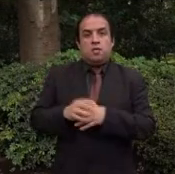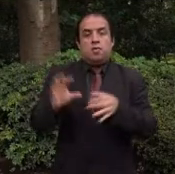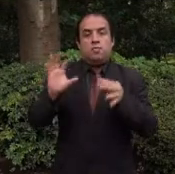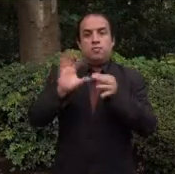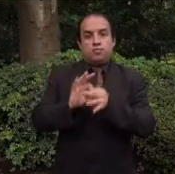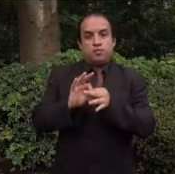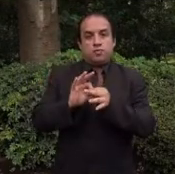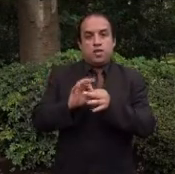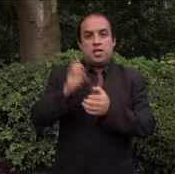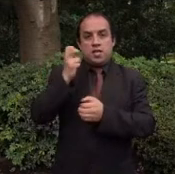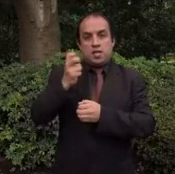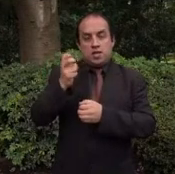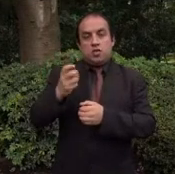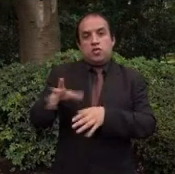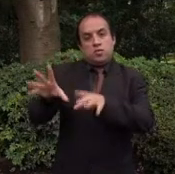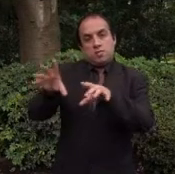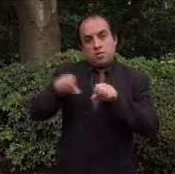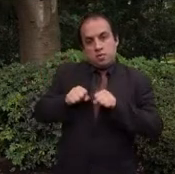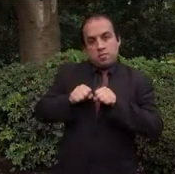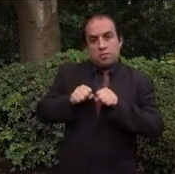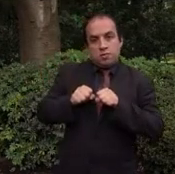se va a recuperar y se va